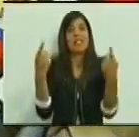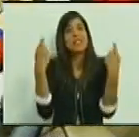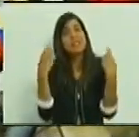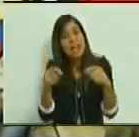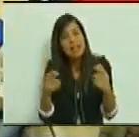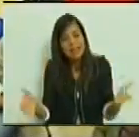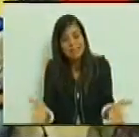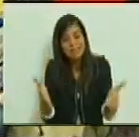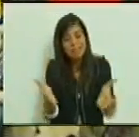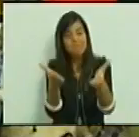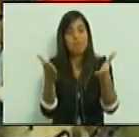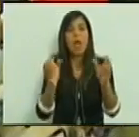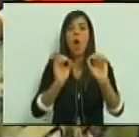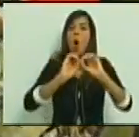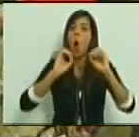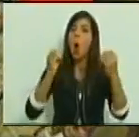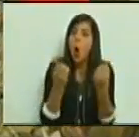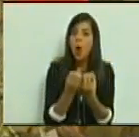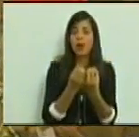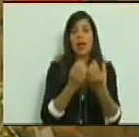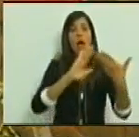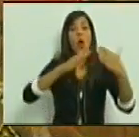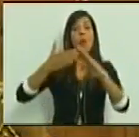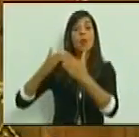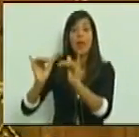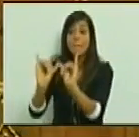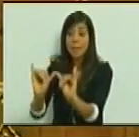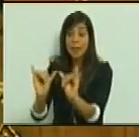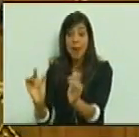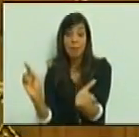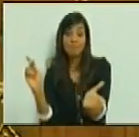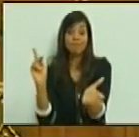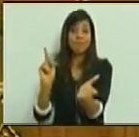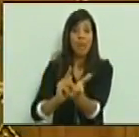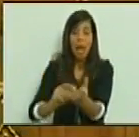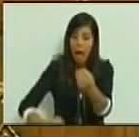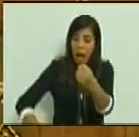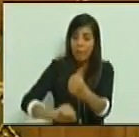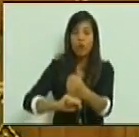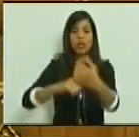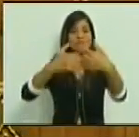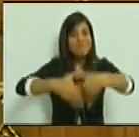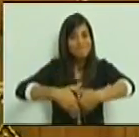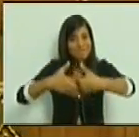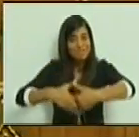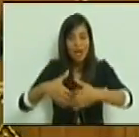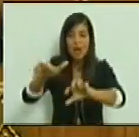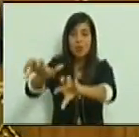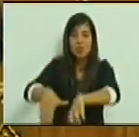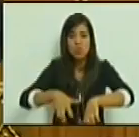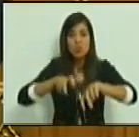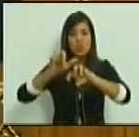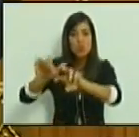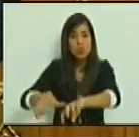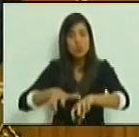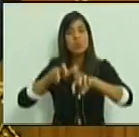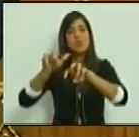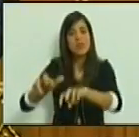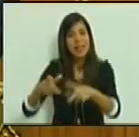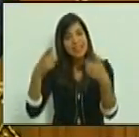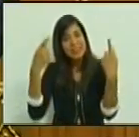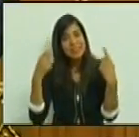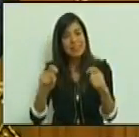incentivando a la organización y a la participación protagónica, que suprima la diáspora que tenemos en el sector campesino, Braulio